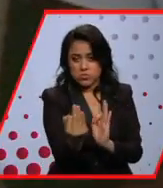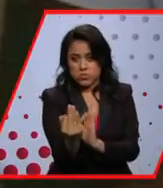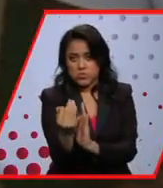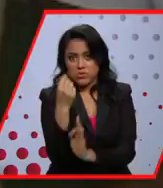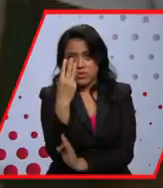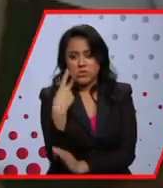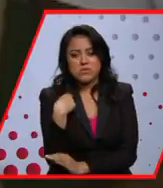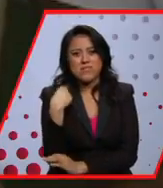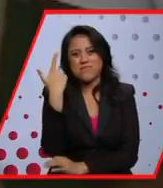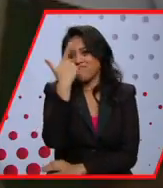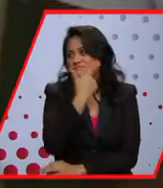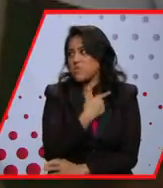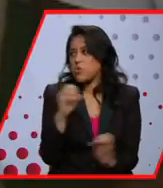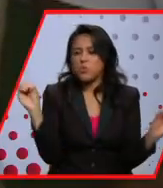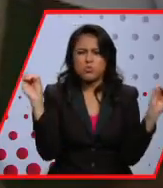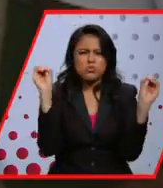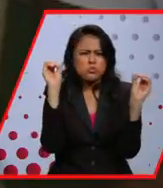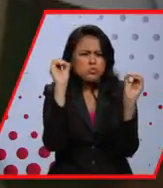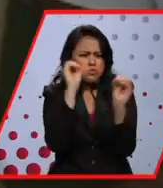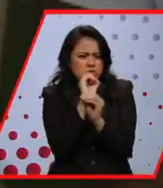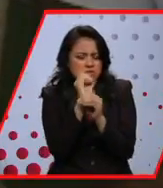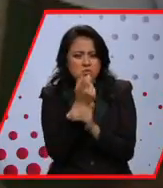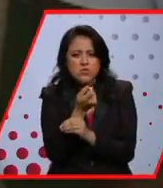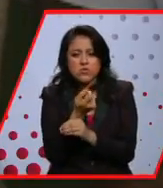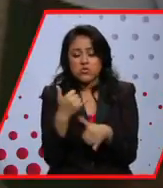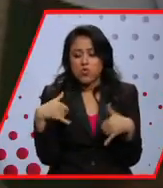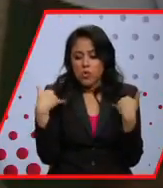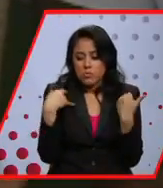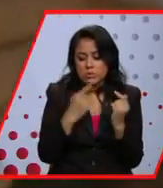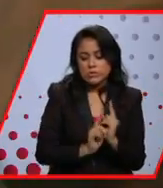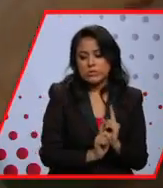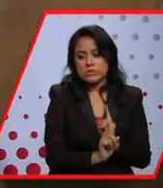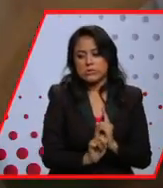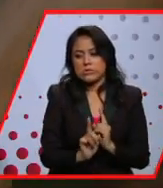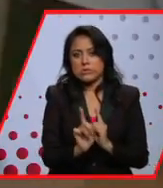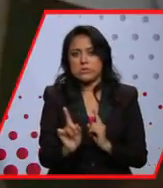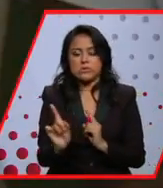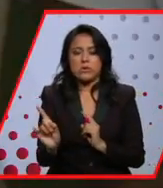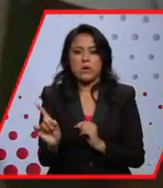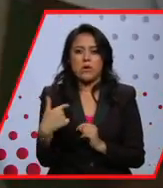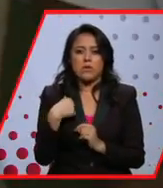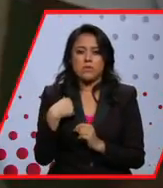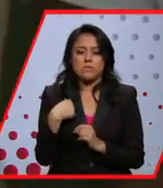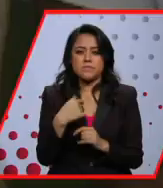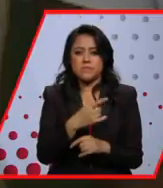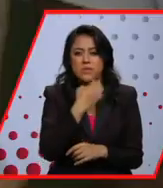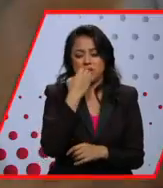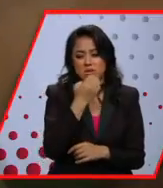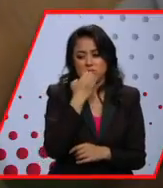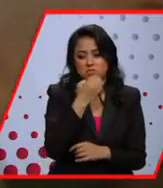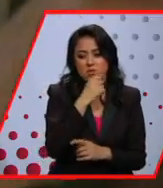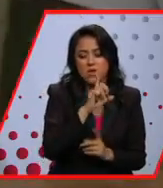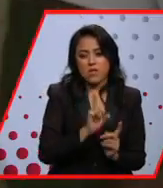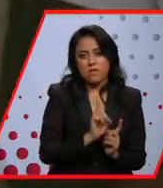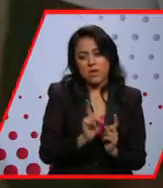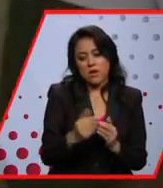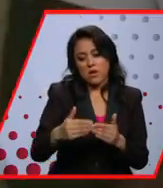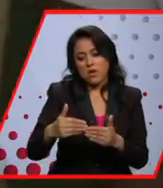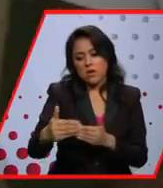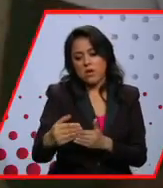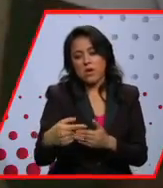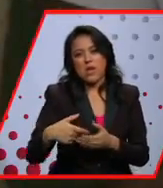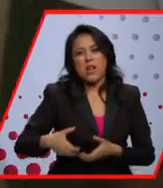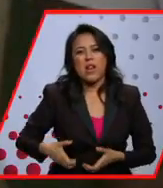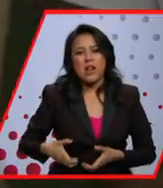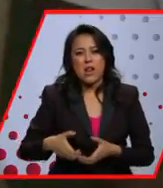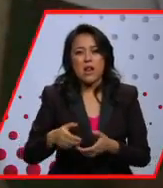de noche está apagado. Los muchachos que salen del colegio, que viven de este lado en la escuela particular, cruzan de aquel lado por donde está la vía del